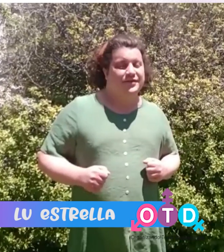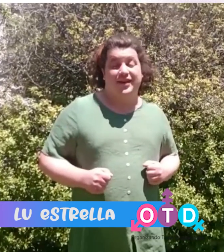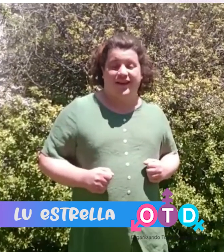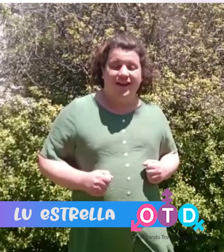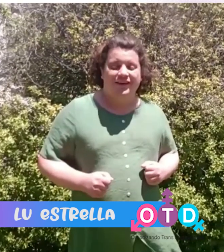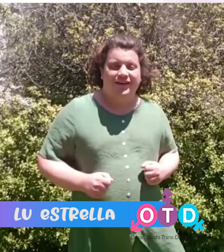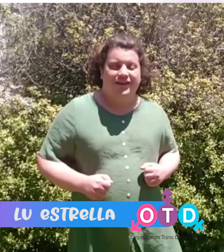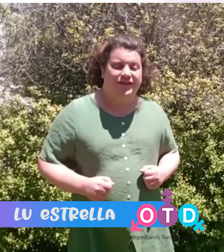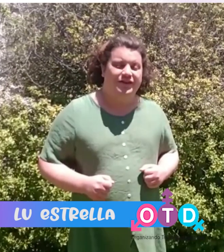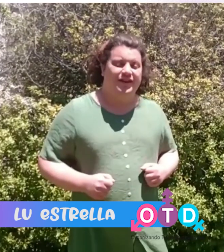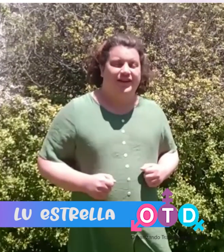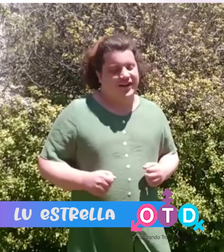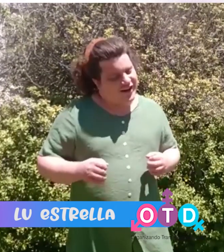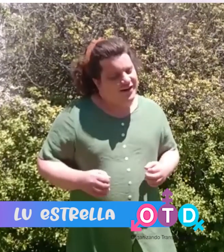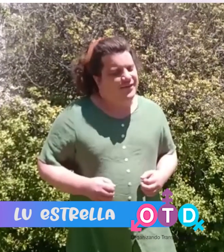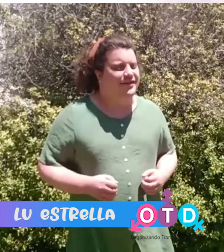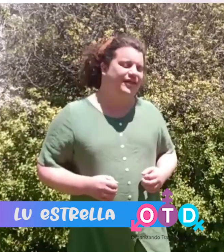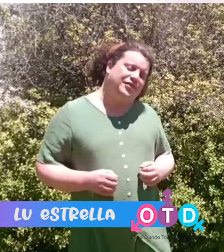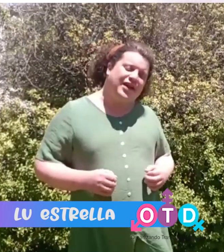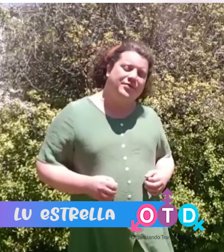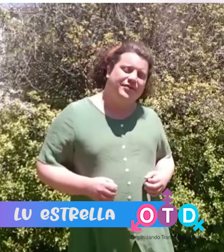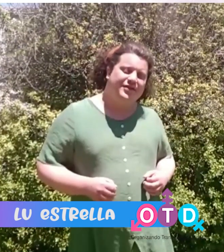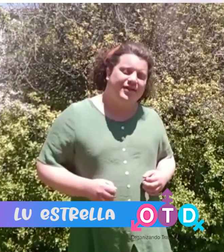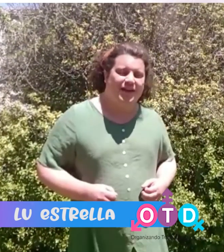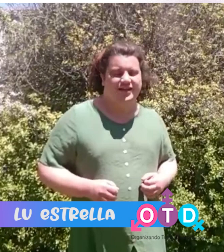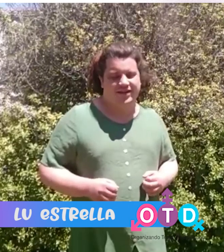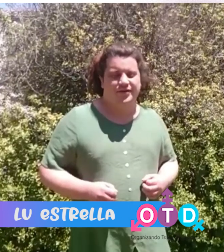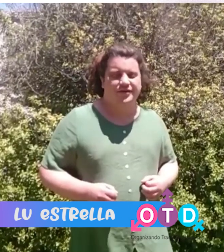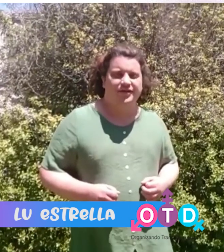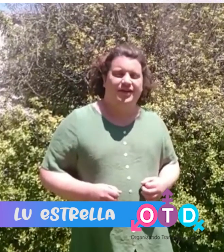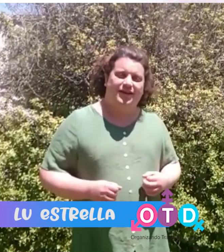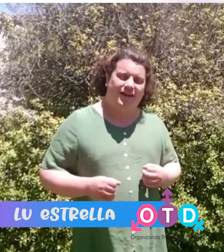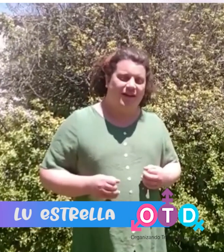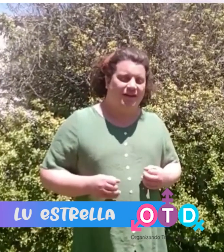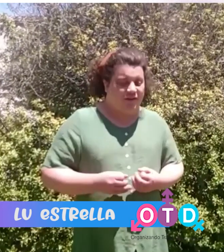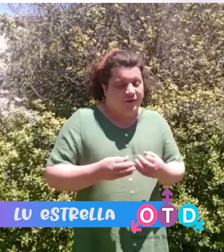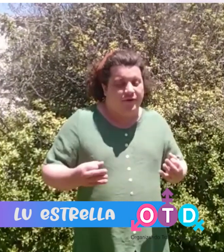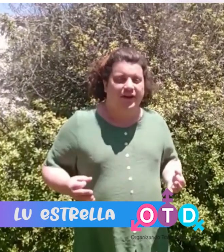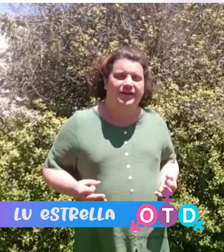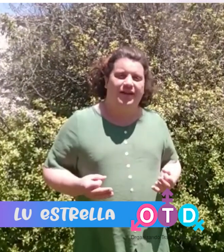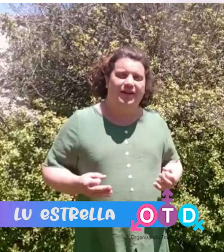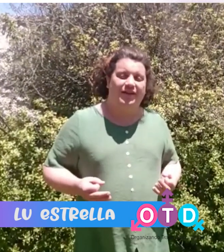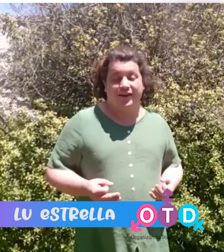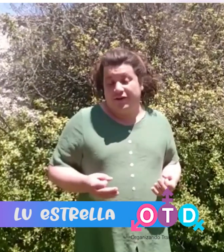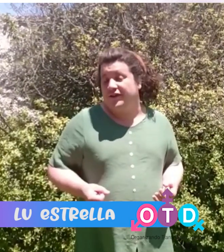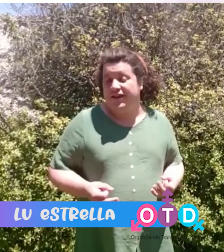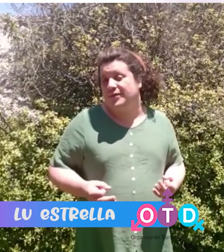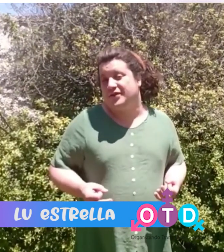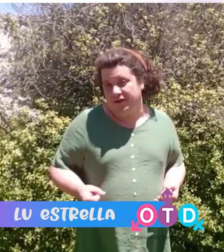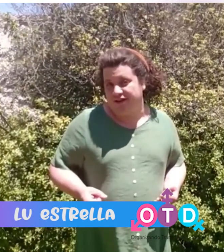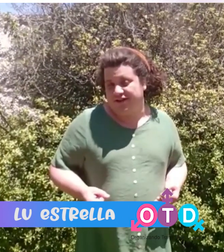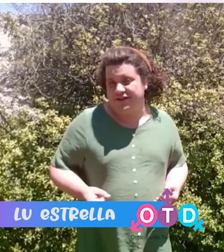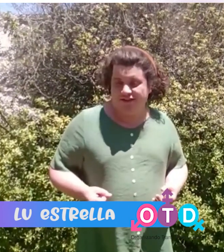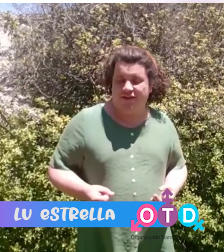Es un taller donde realmente disfrutamos y hacemos que nos demos cuenta de que no